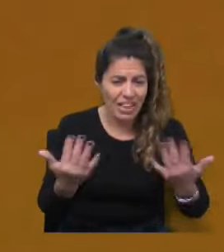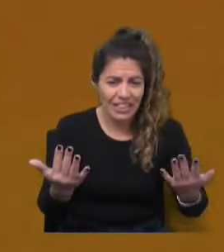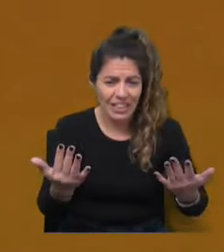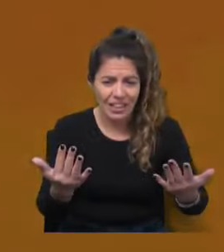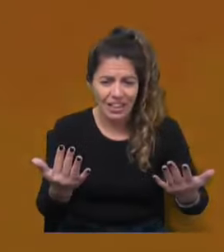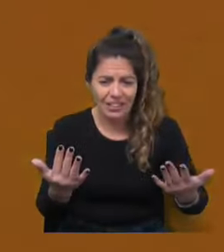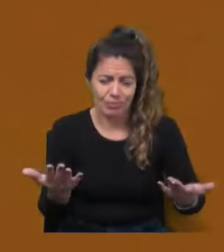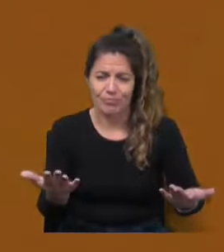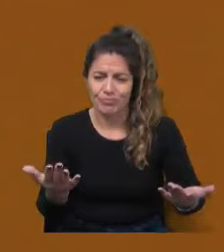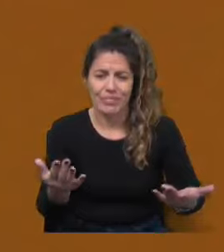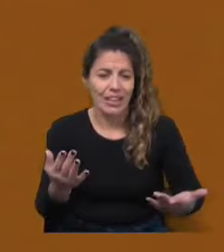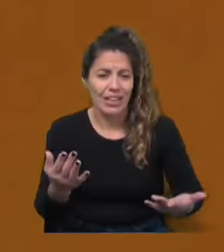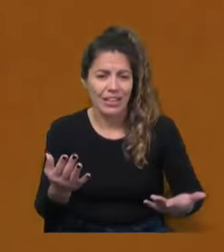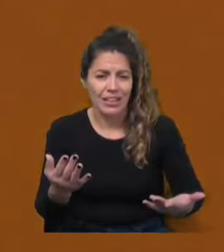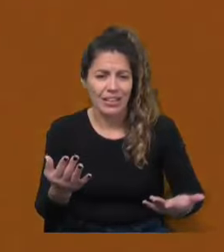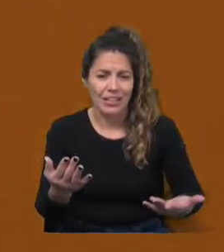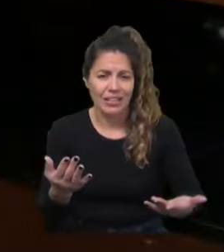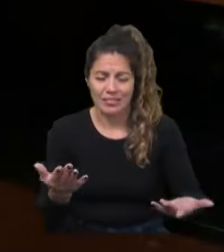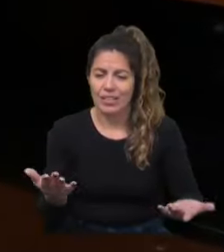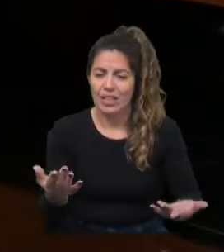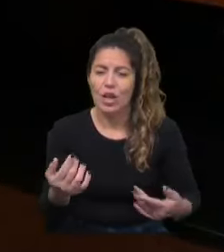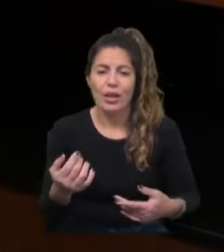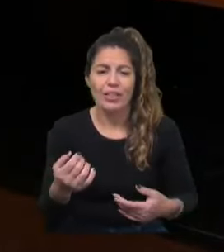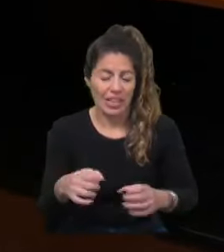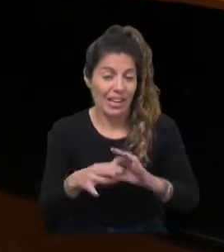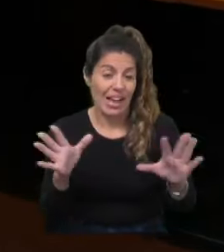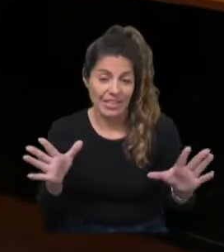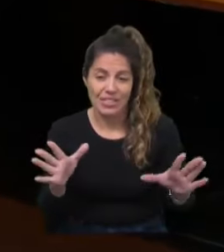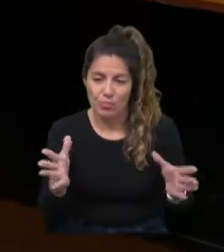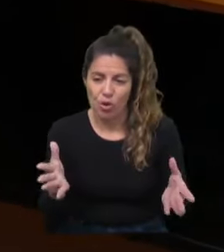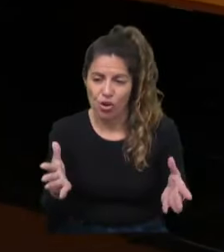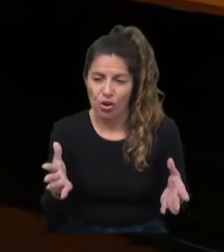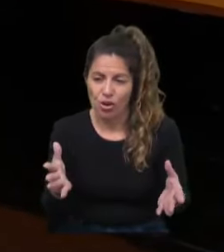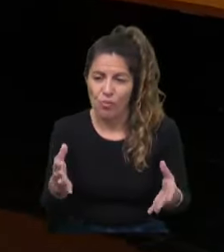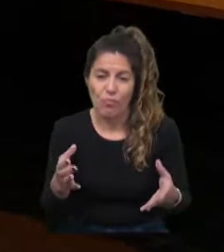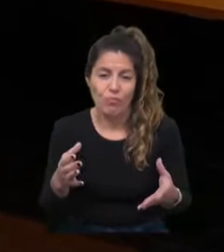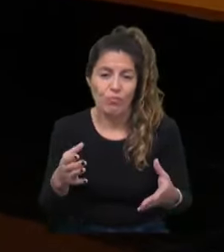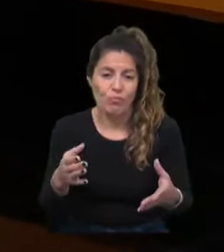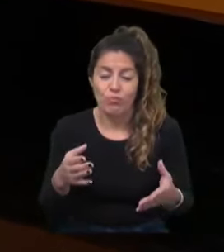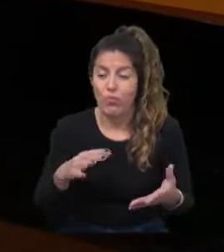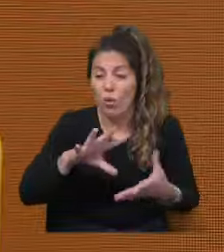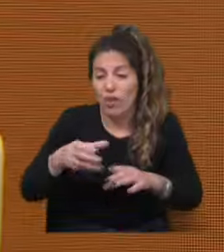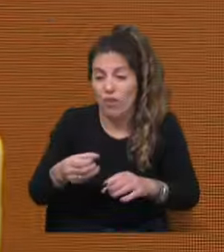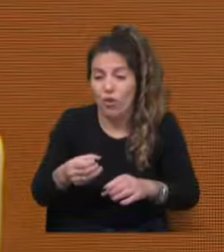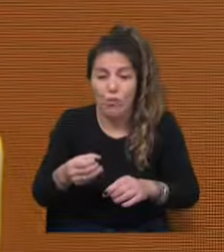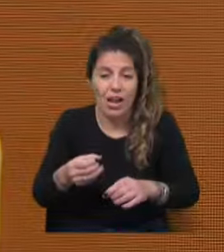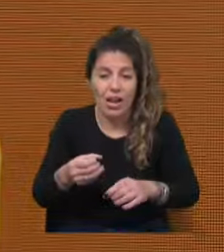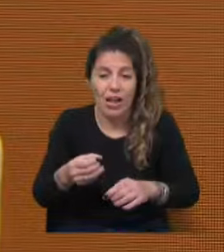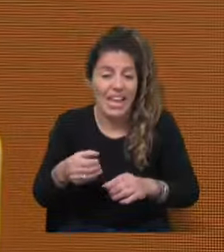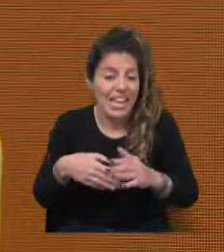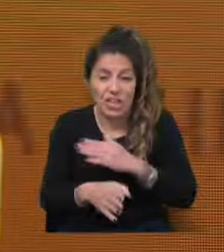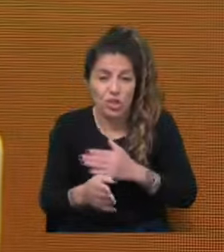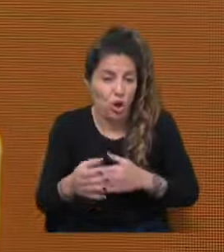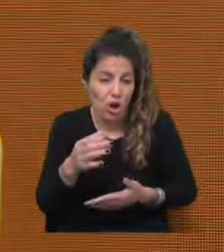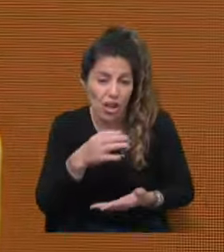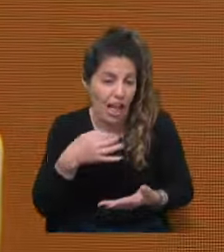trata mucho los budines, ¿verdad? No, y en ese caso, que era clarísimo que entraron por alguna vía o aérea o terrestre, esa cocaína ingresó a